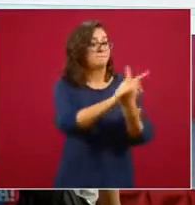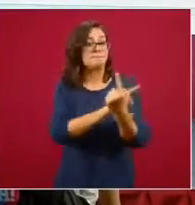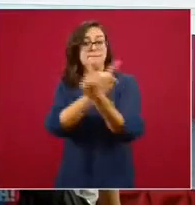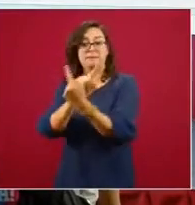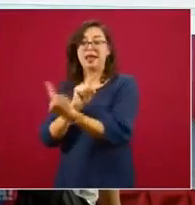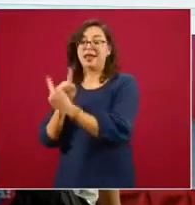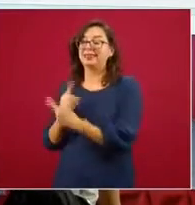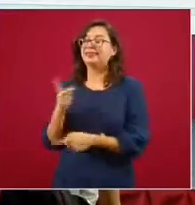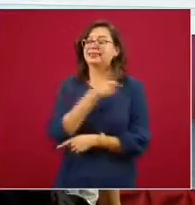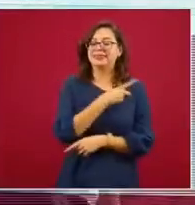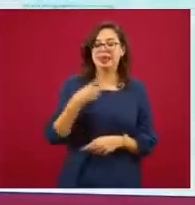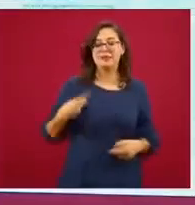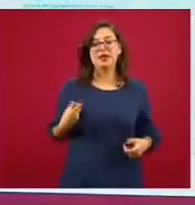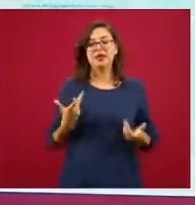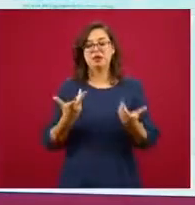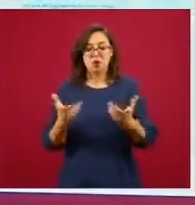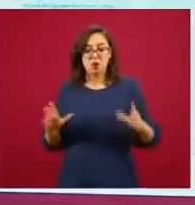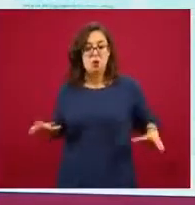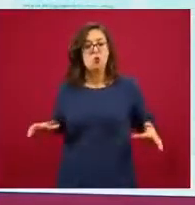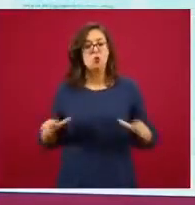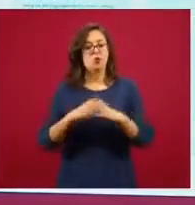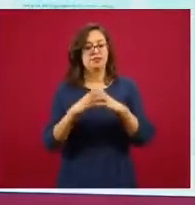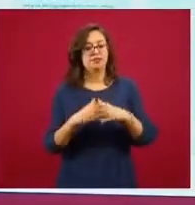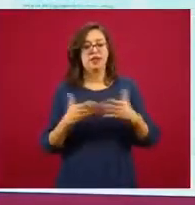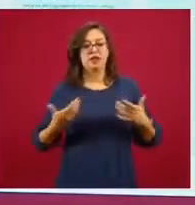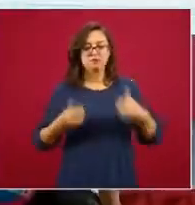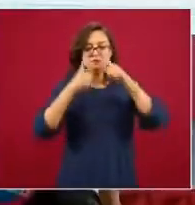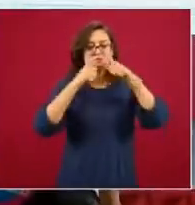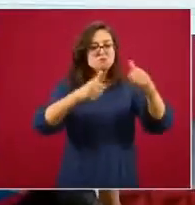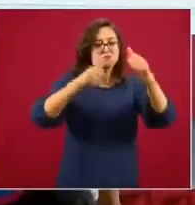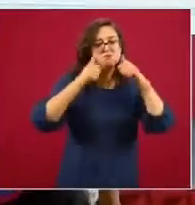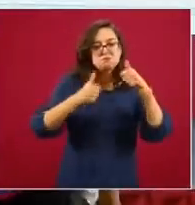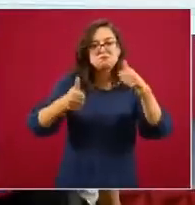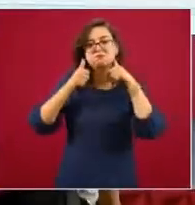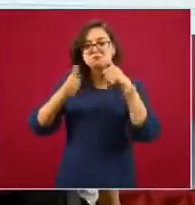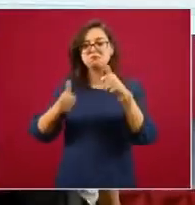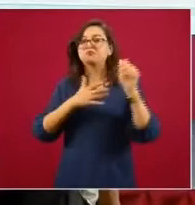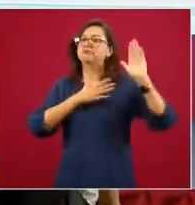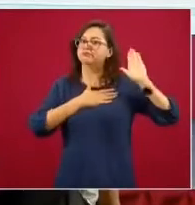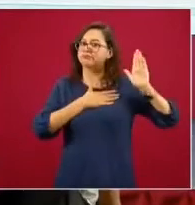compromiso con el trabajo comunitario. Además, tienen que saber acerca de